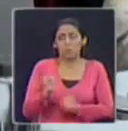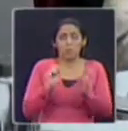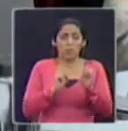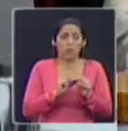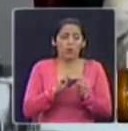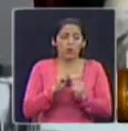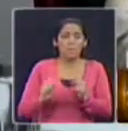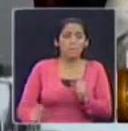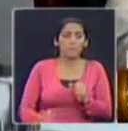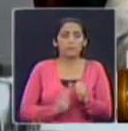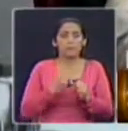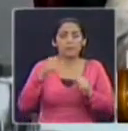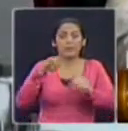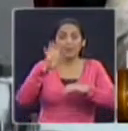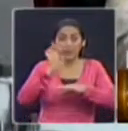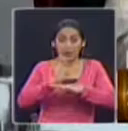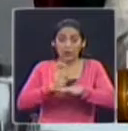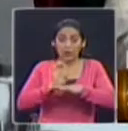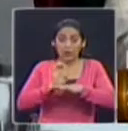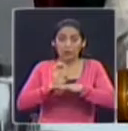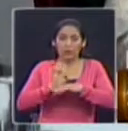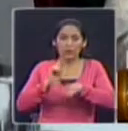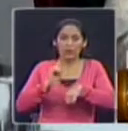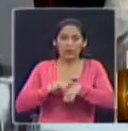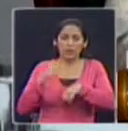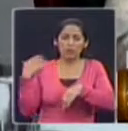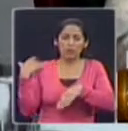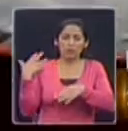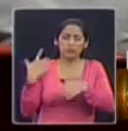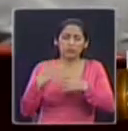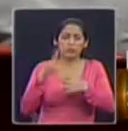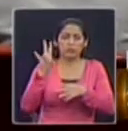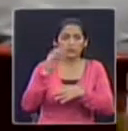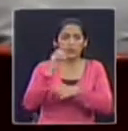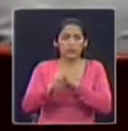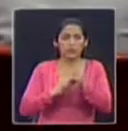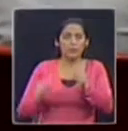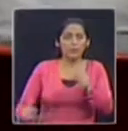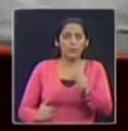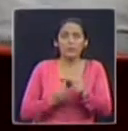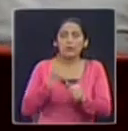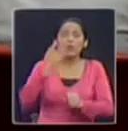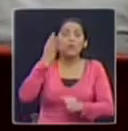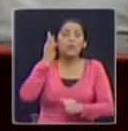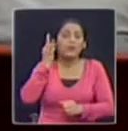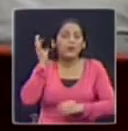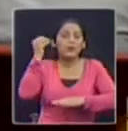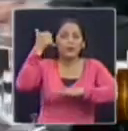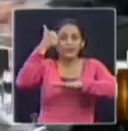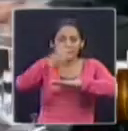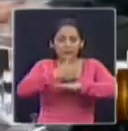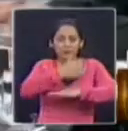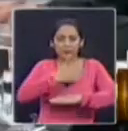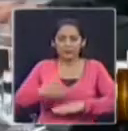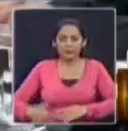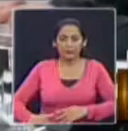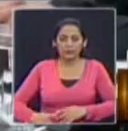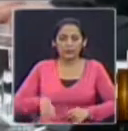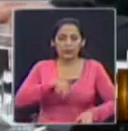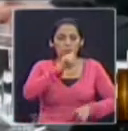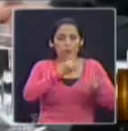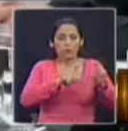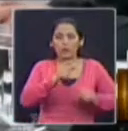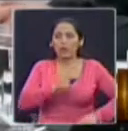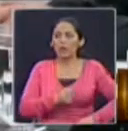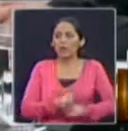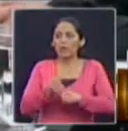una mujer en los 70 años de vida institucional. Y se cristalizó. El respaldo de 5 votos